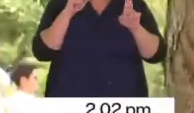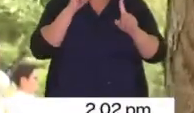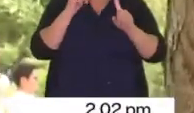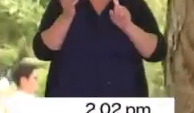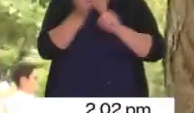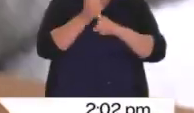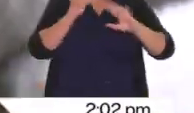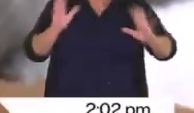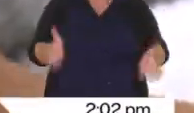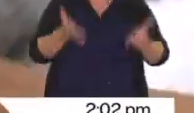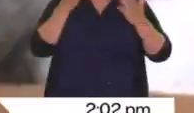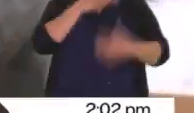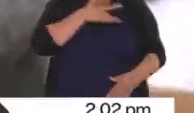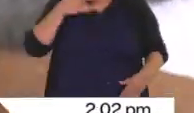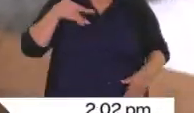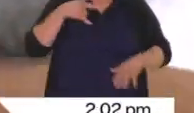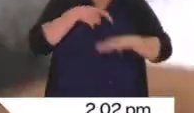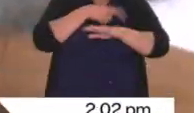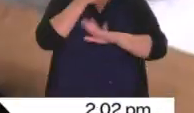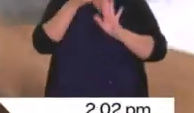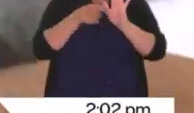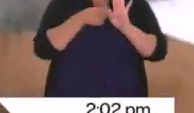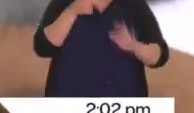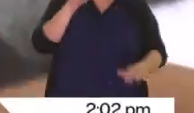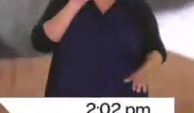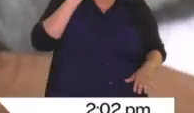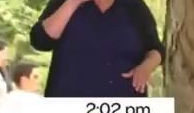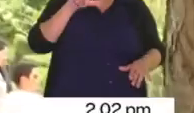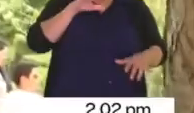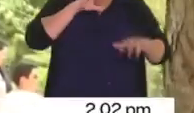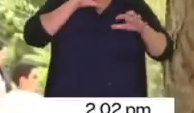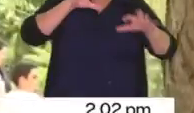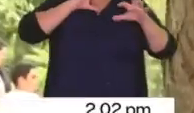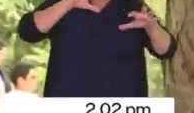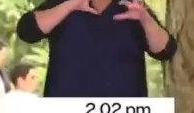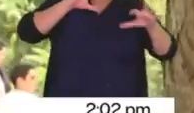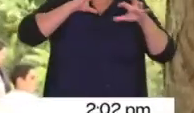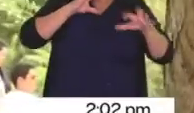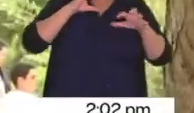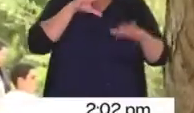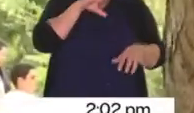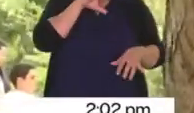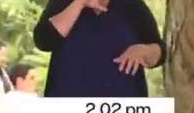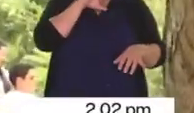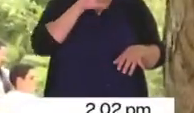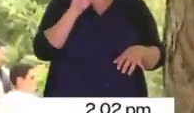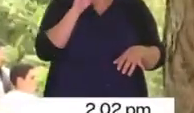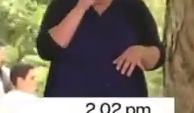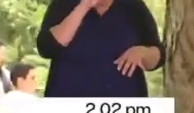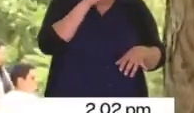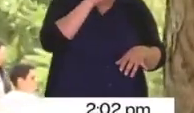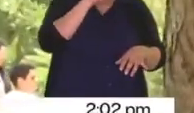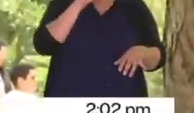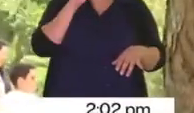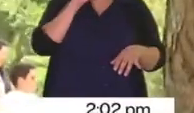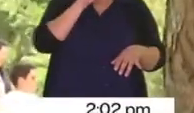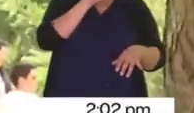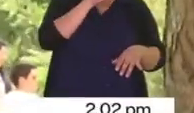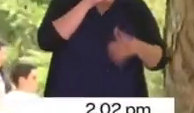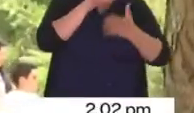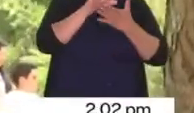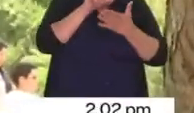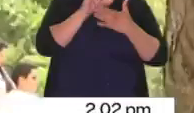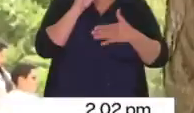esta la recuperación total de sol sus quejidos alertaron a la comunidad quienes la pudieron rescatar y pues entregar a la